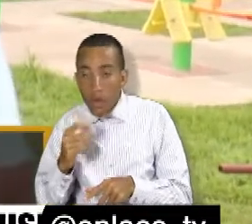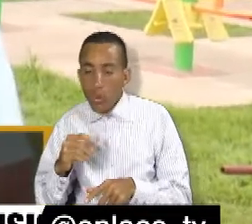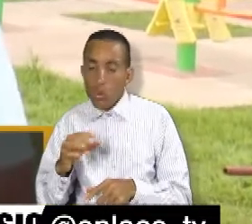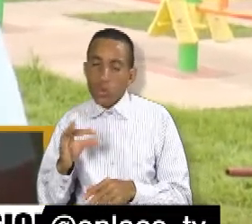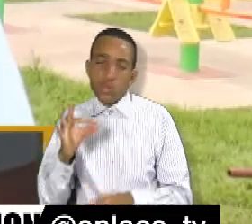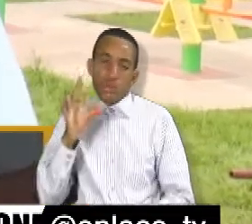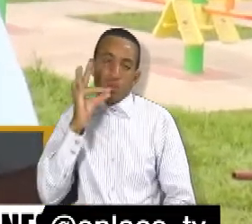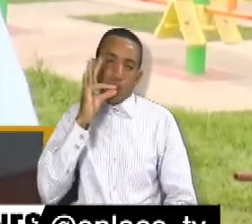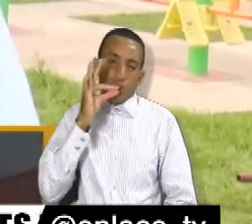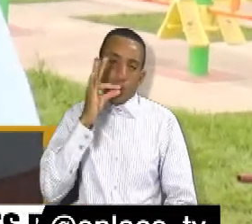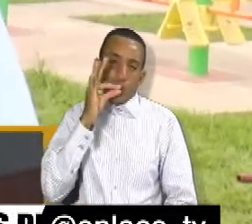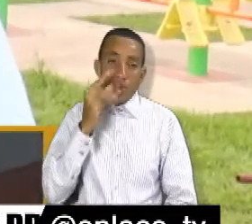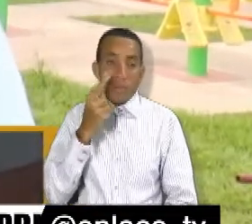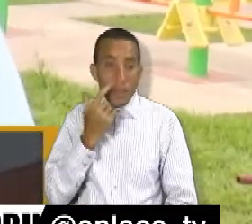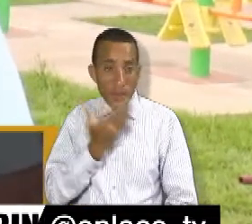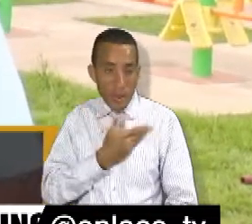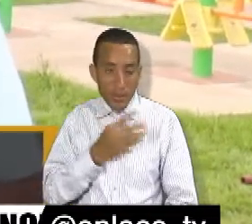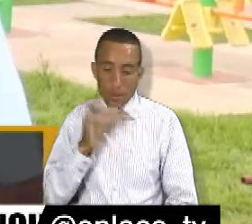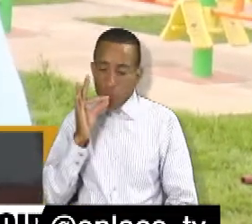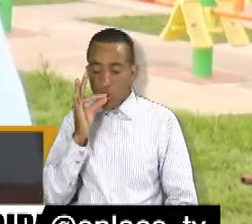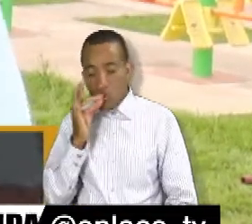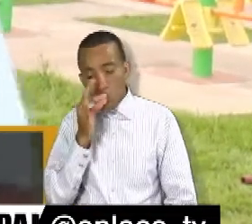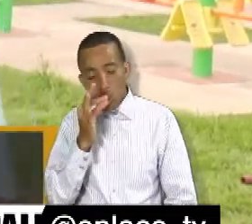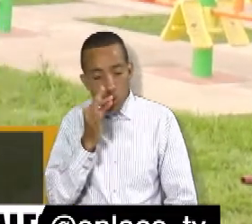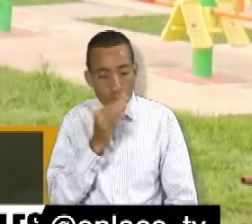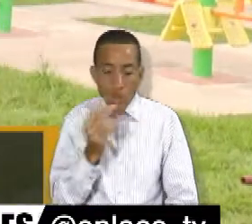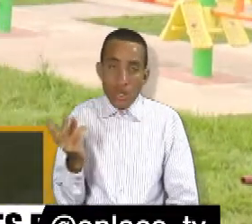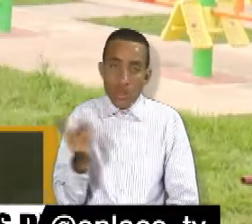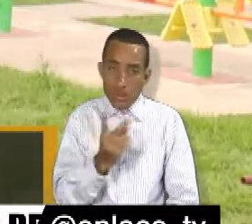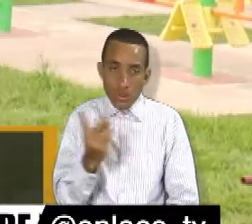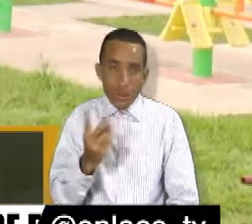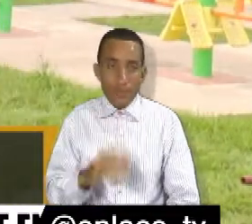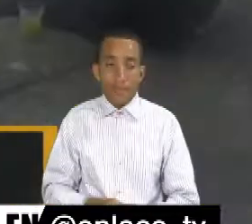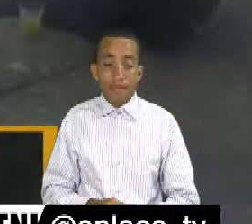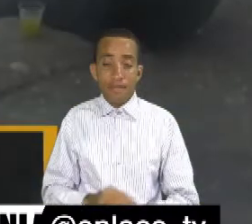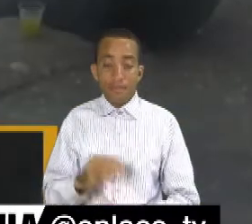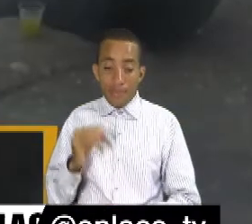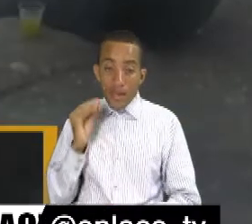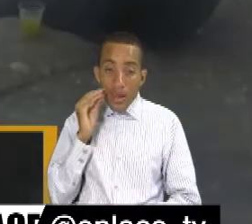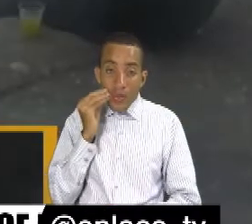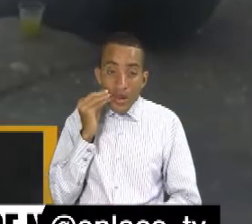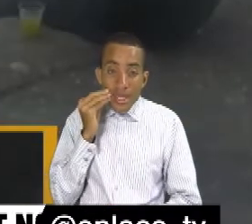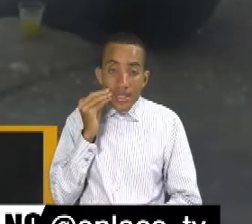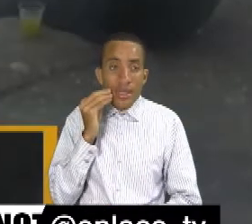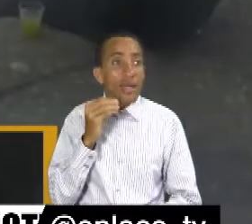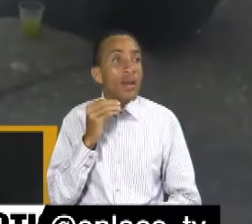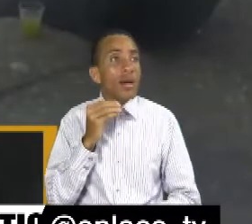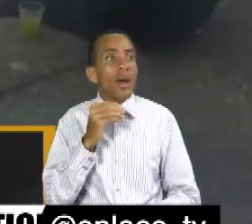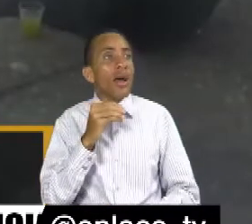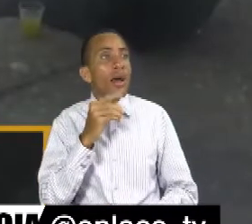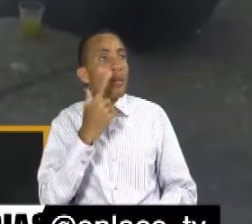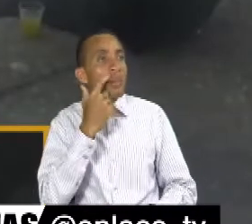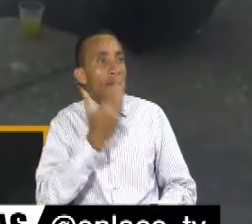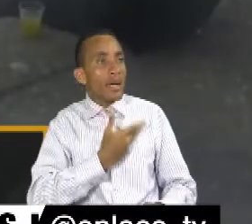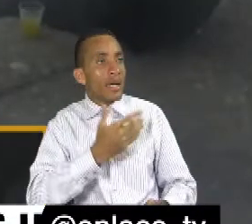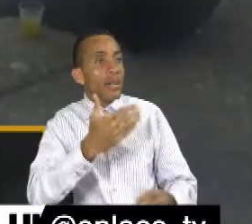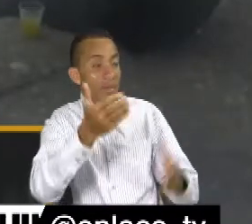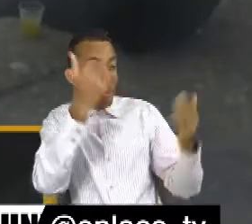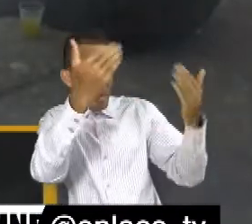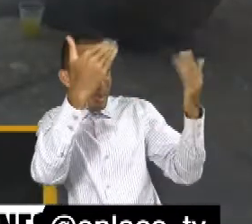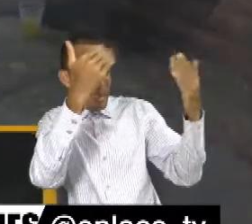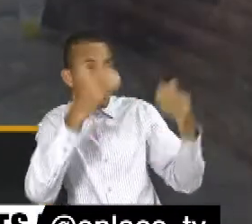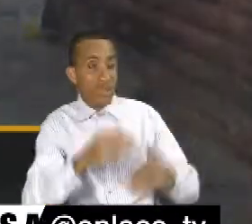consumidores. Entonces la abuelita lo estaba llamando a los papás, vengan. Ah, y los papás